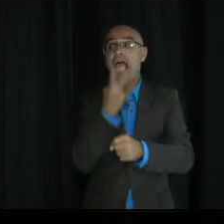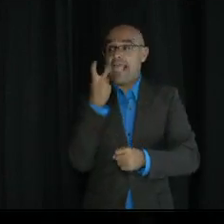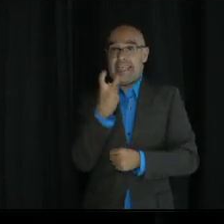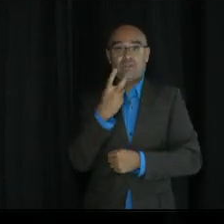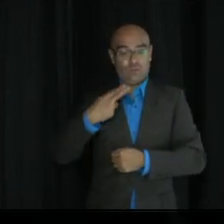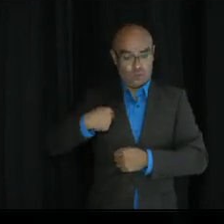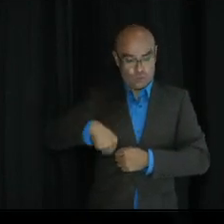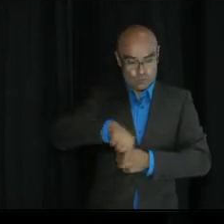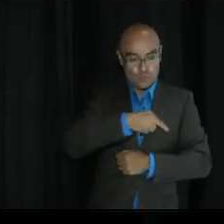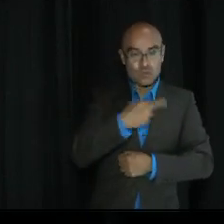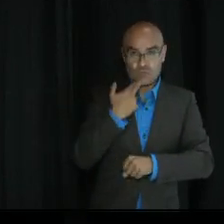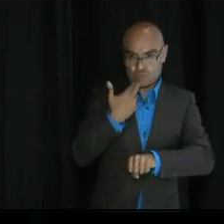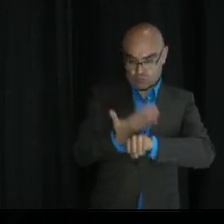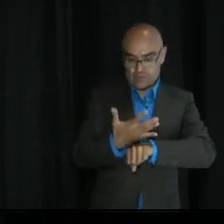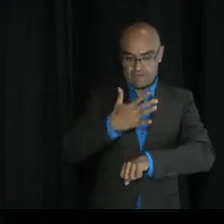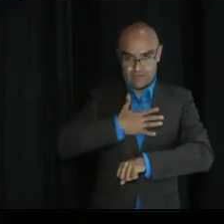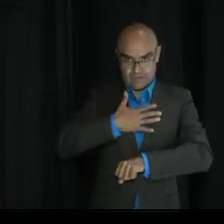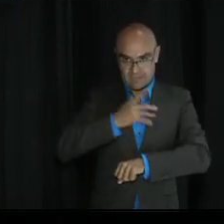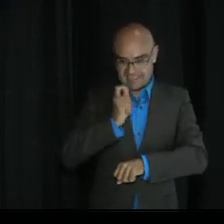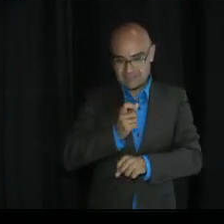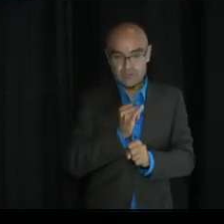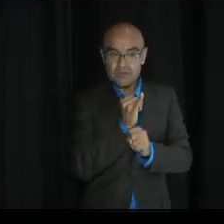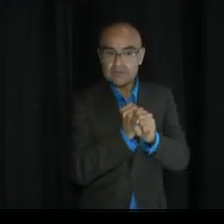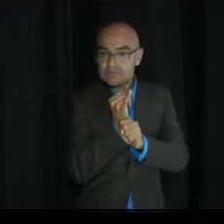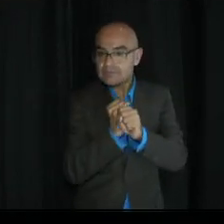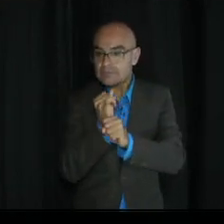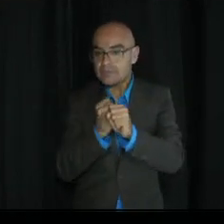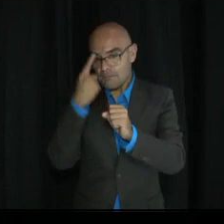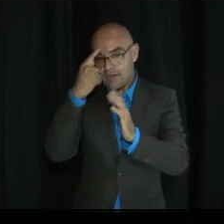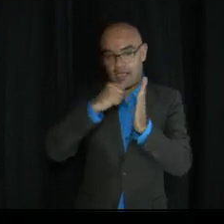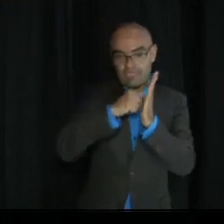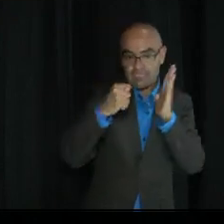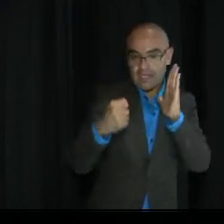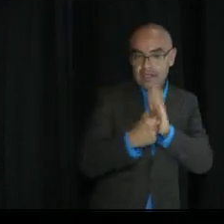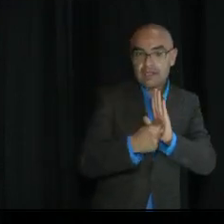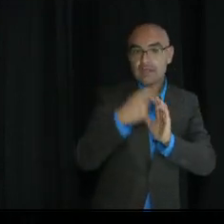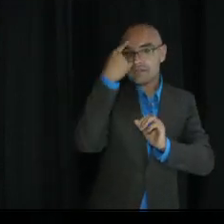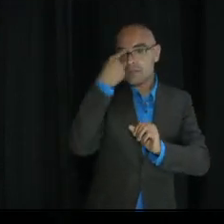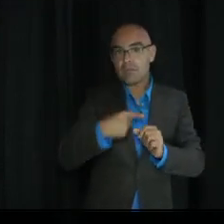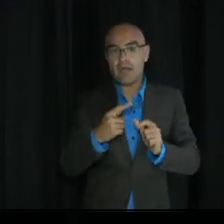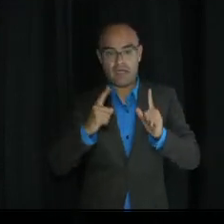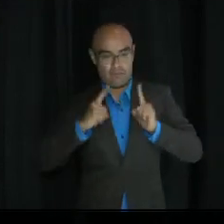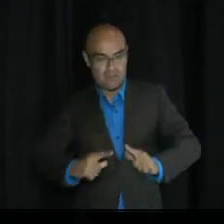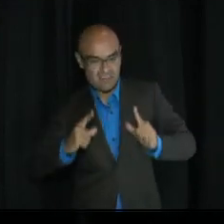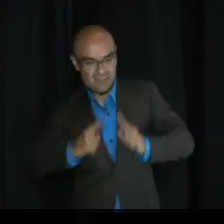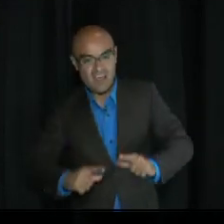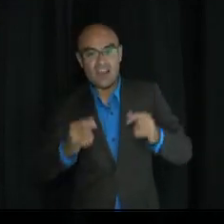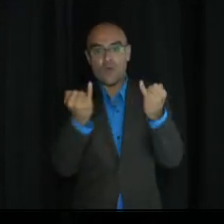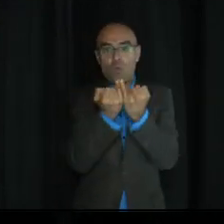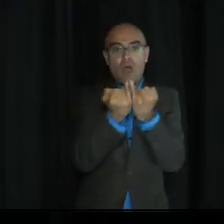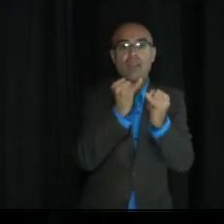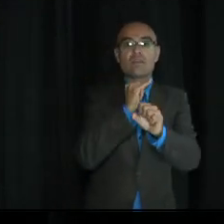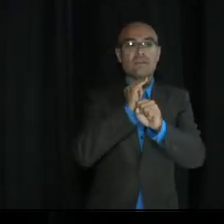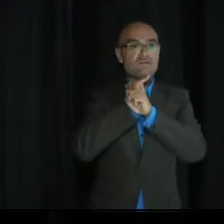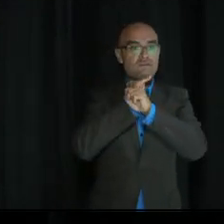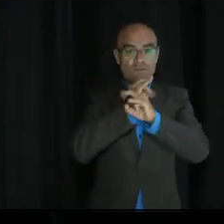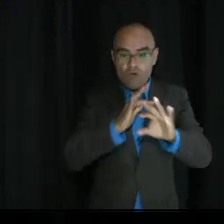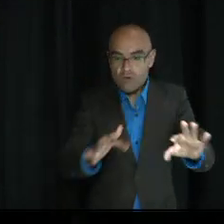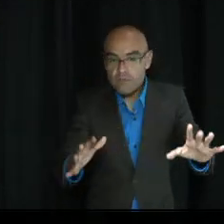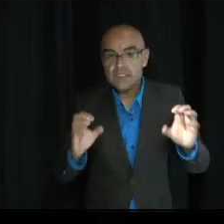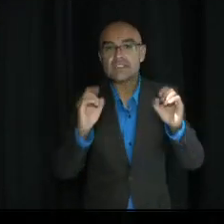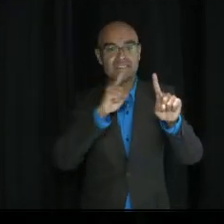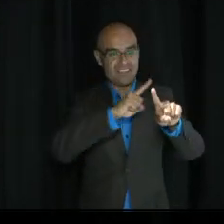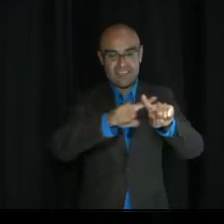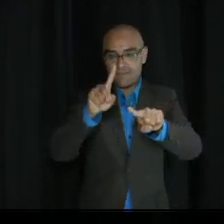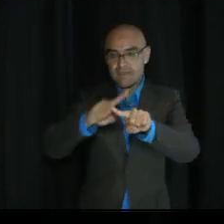demostrar a través de las técnicas periciales, informes, dictámenes, etcétera, que en este caso pues, corresponden